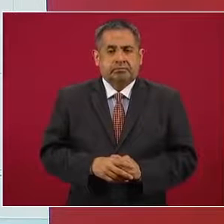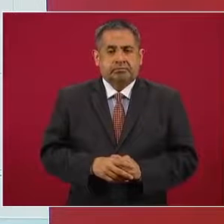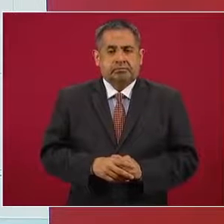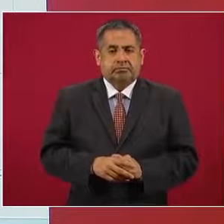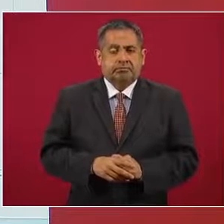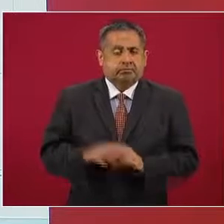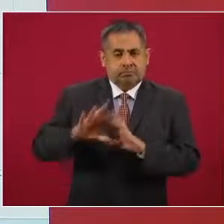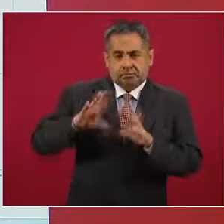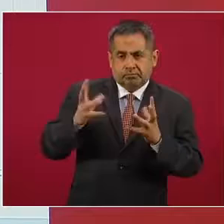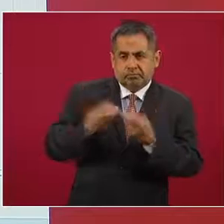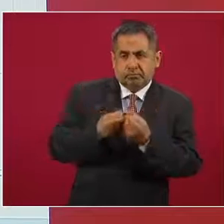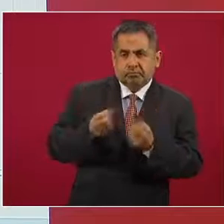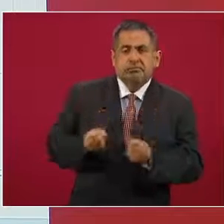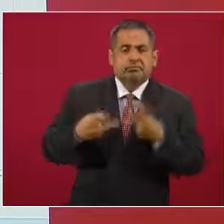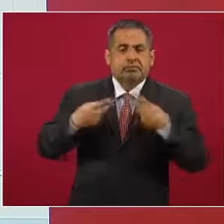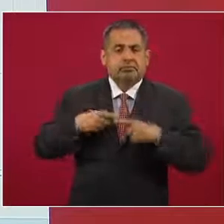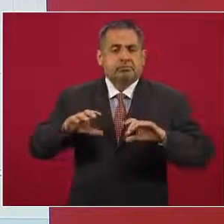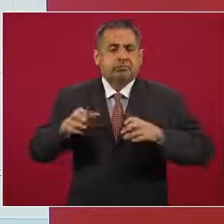número de empleos